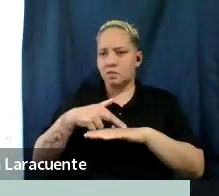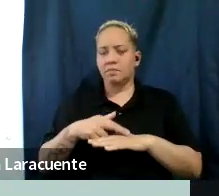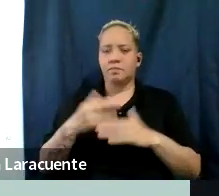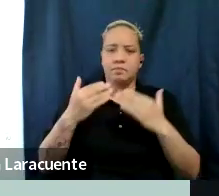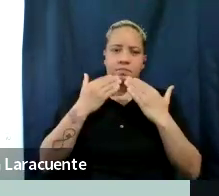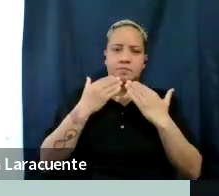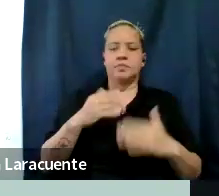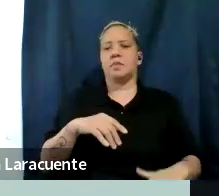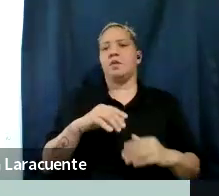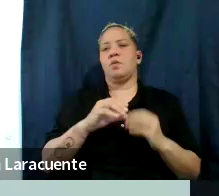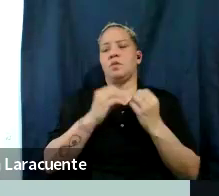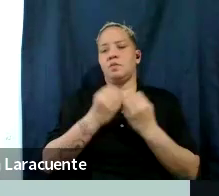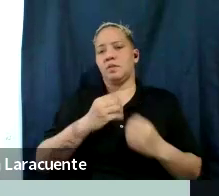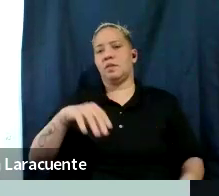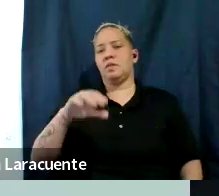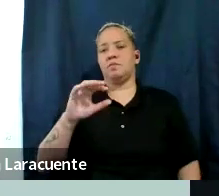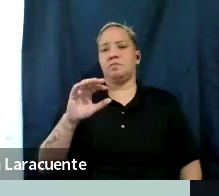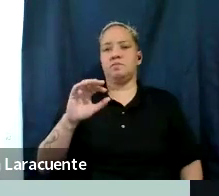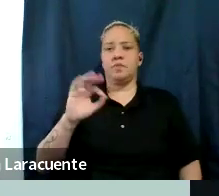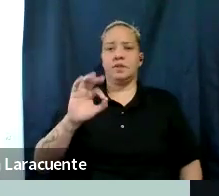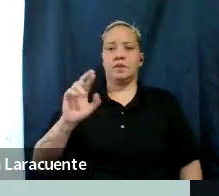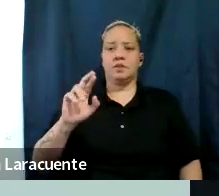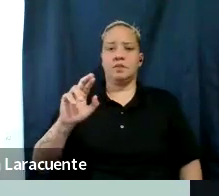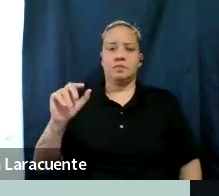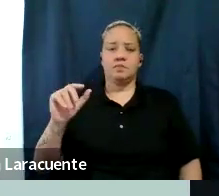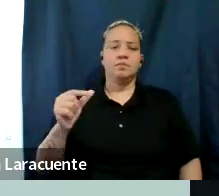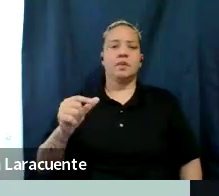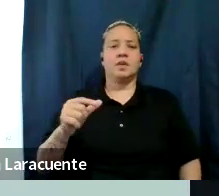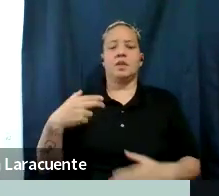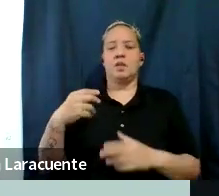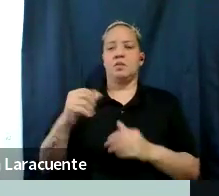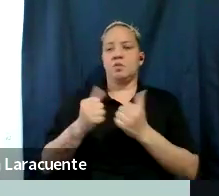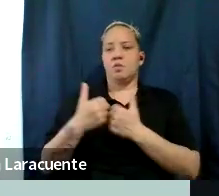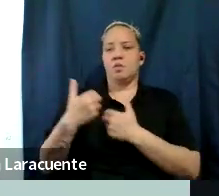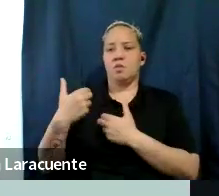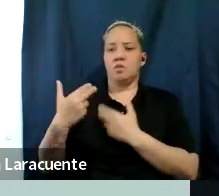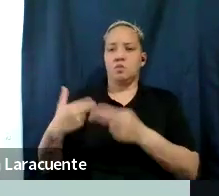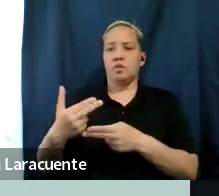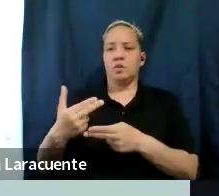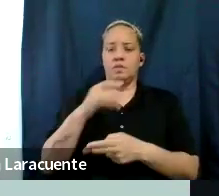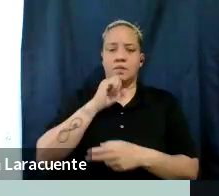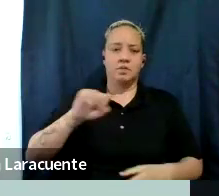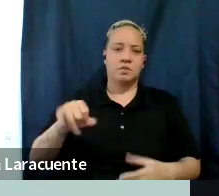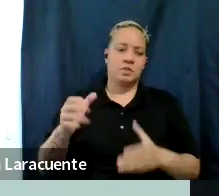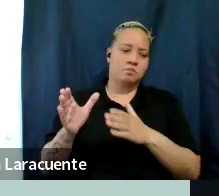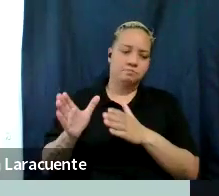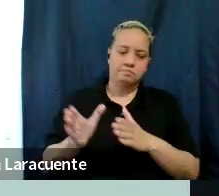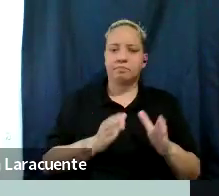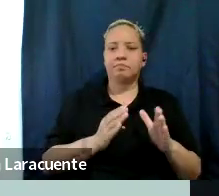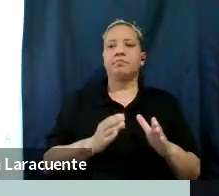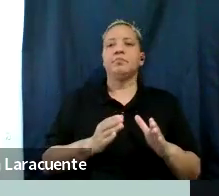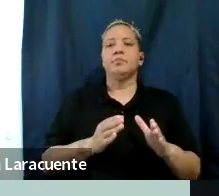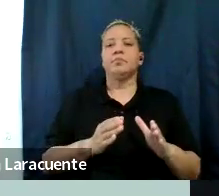Felisa Rincón de Gautier y a la Asociación de Historia del Viejo San Juan el que hayan organizado